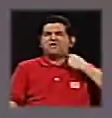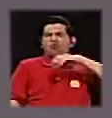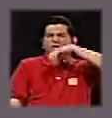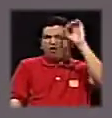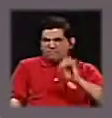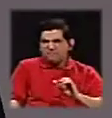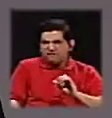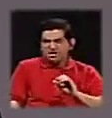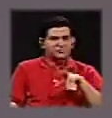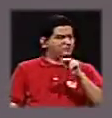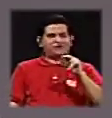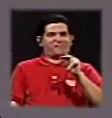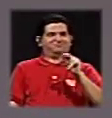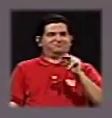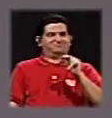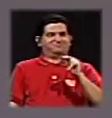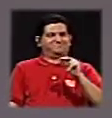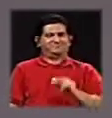del desempleo, sino que